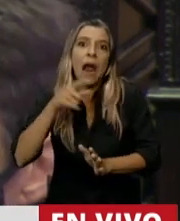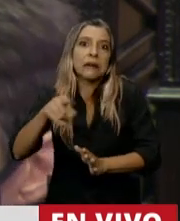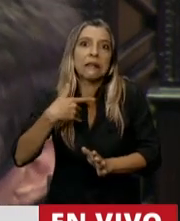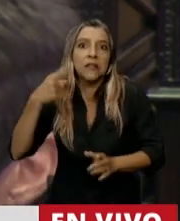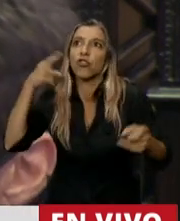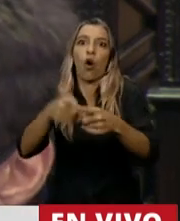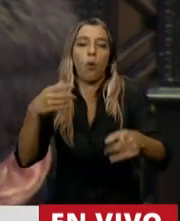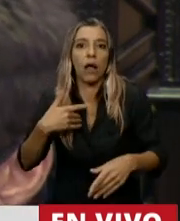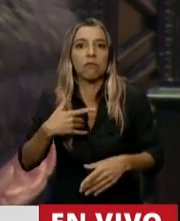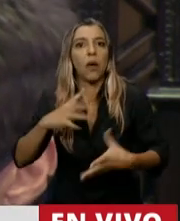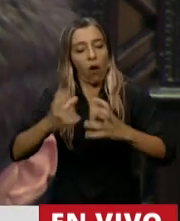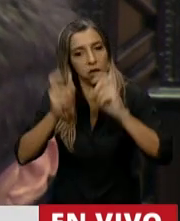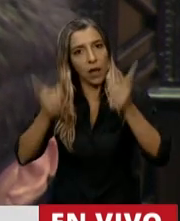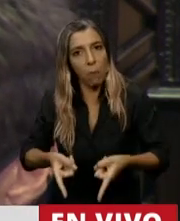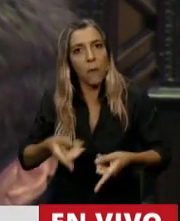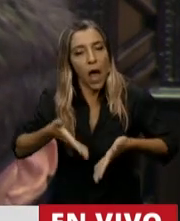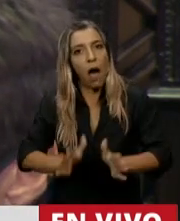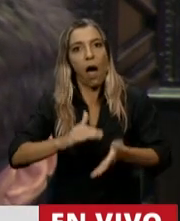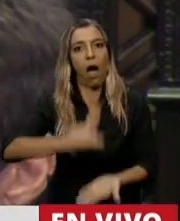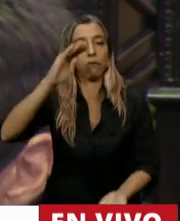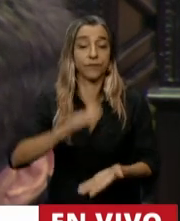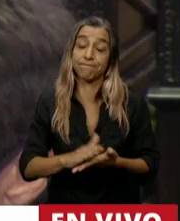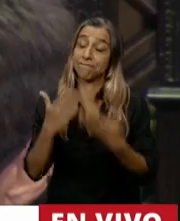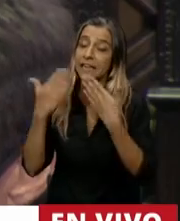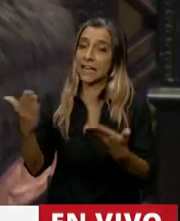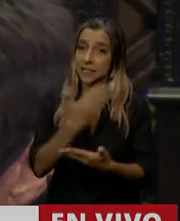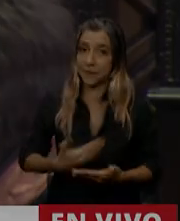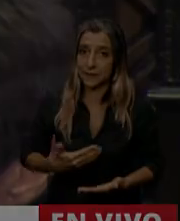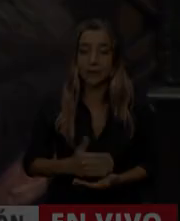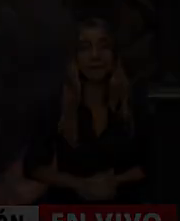Muchas gracias por prestar atención en todo momento. Muy amable. Gracias, diputado.